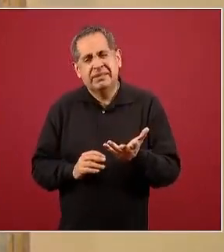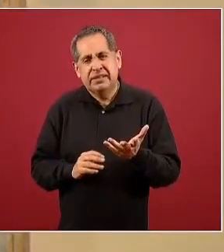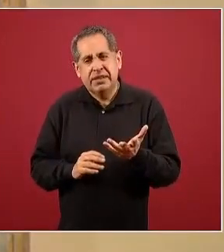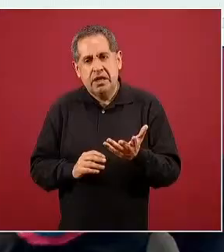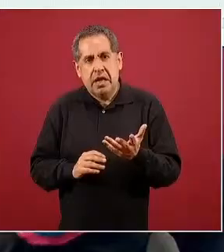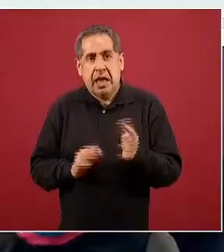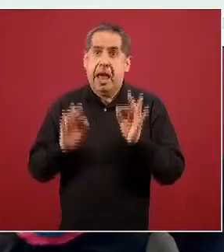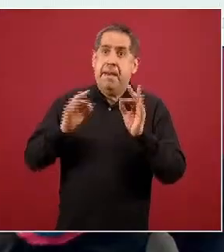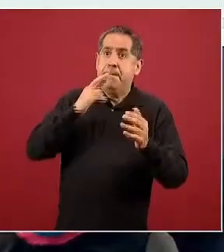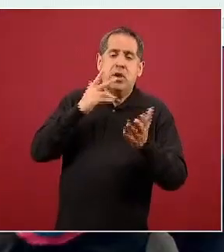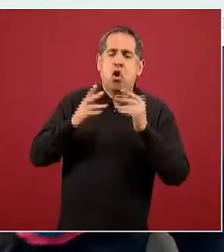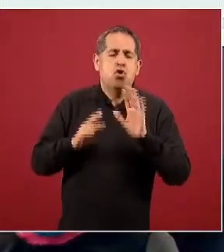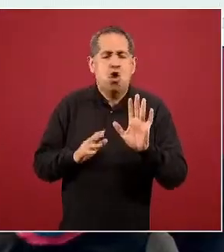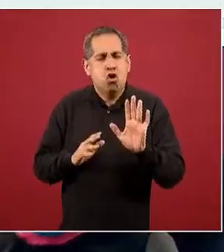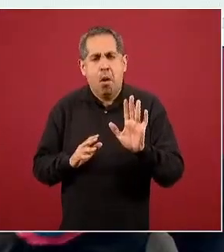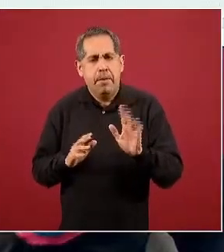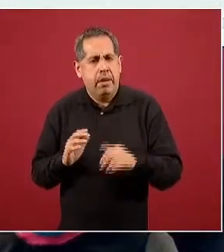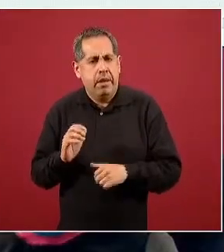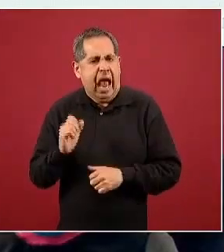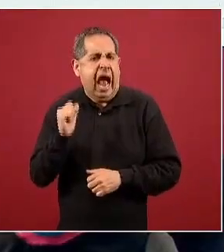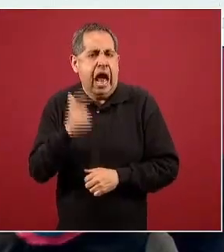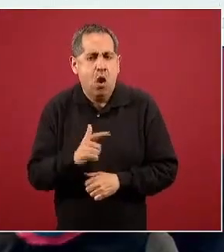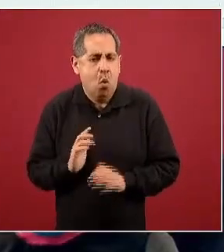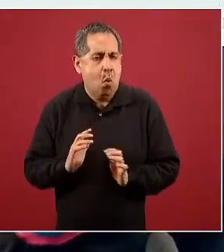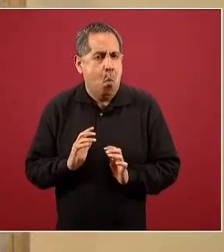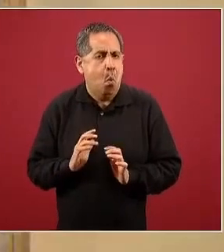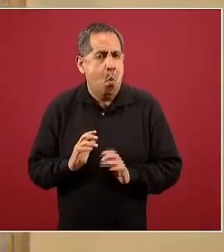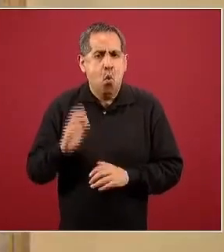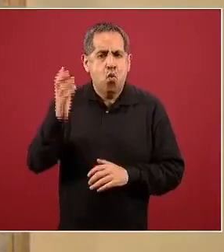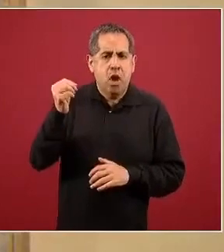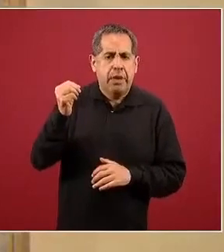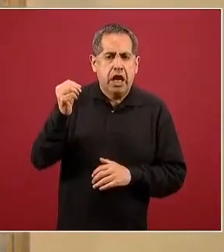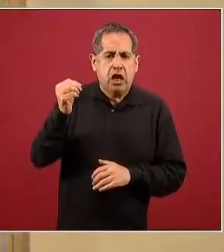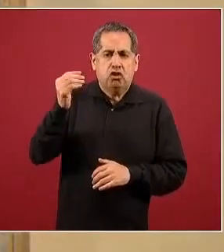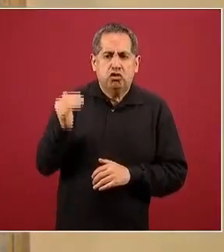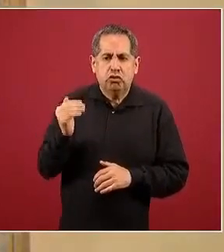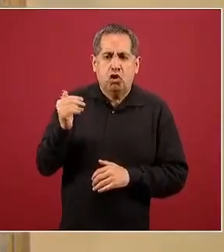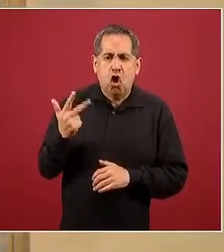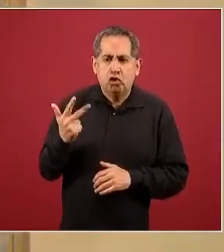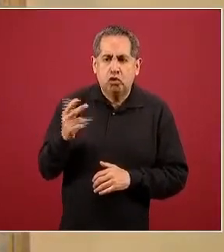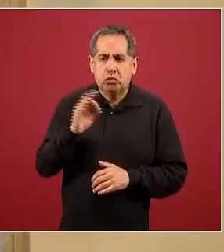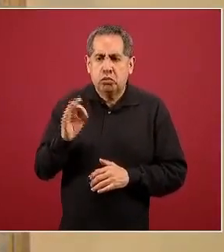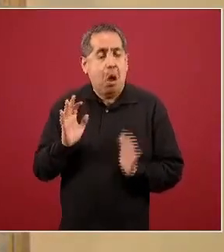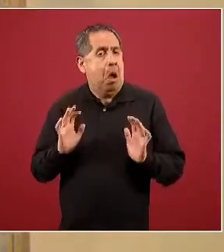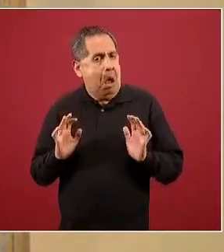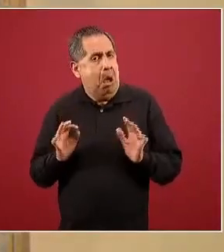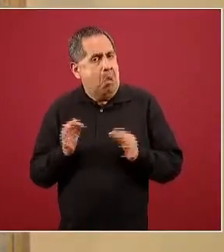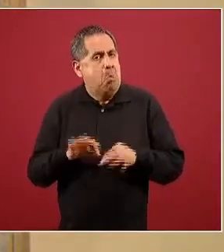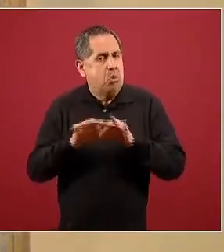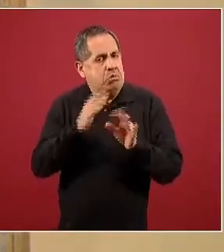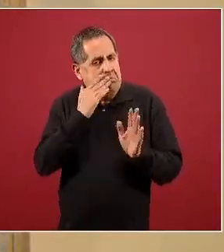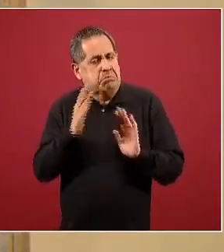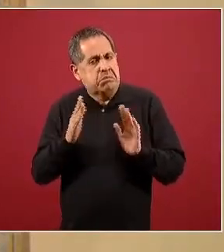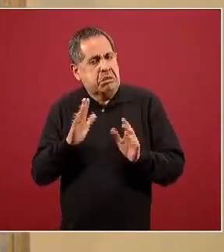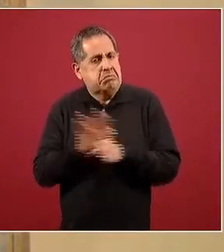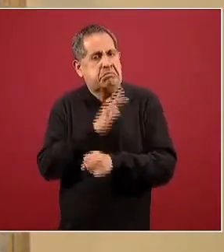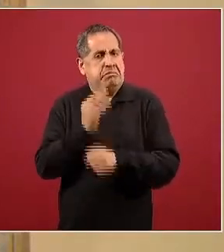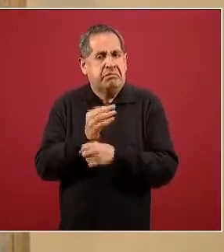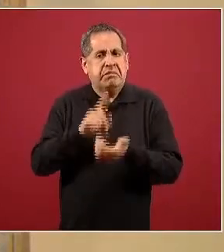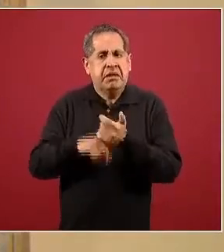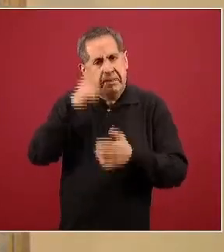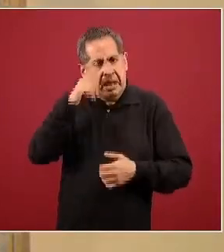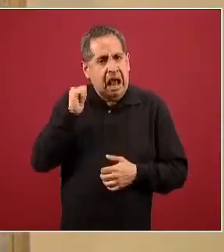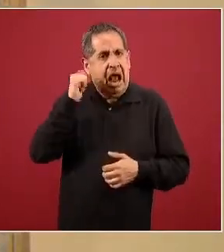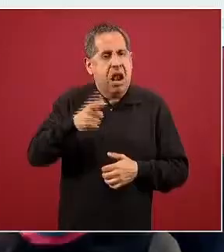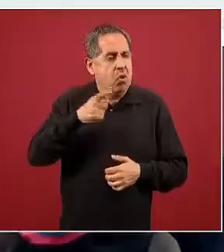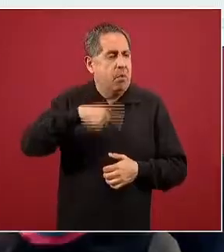como todo un éxito, pero sí creo que estamos ya en una disminución importante en la